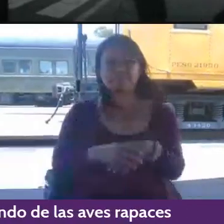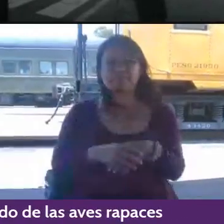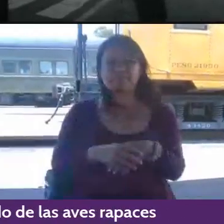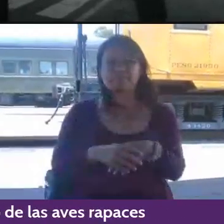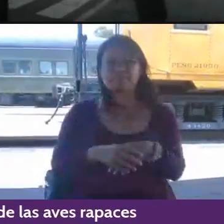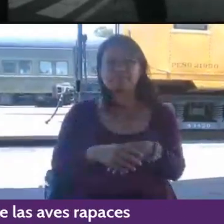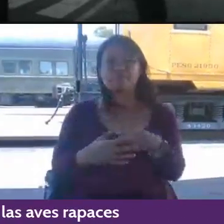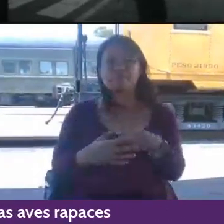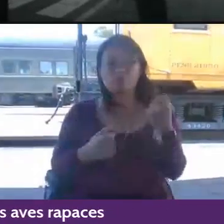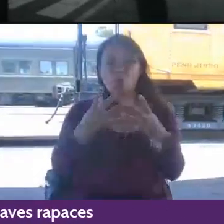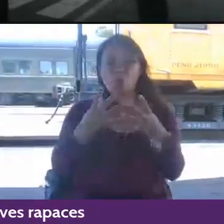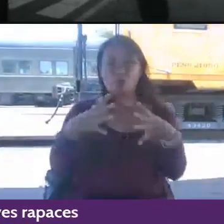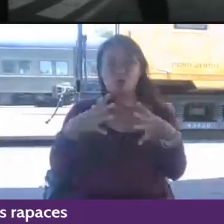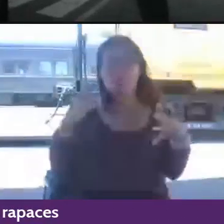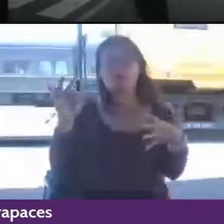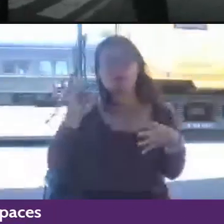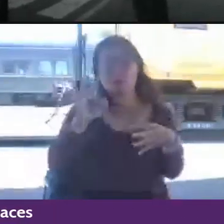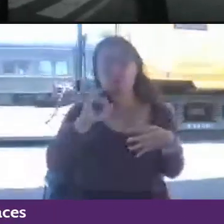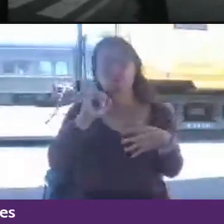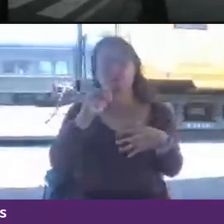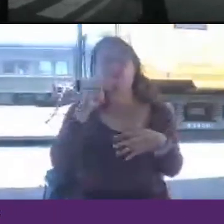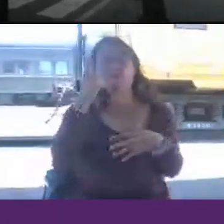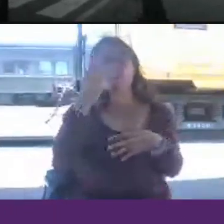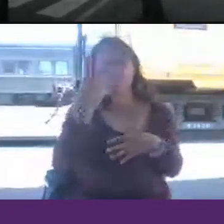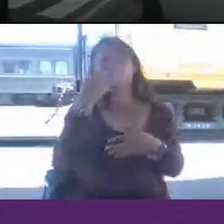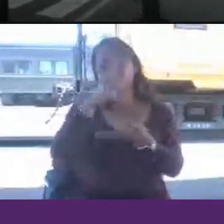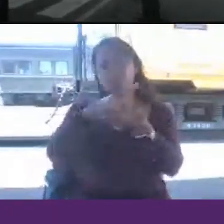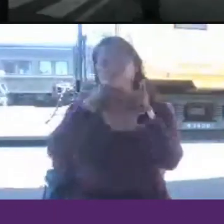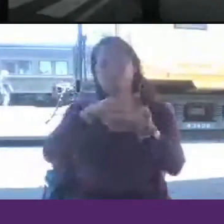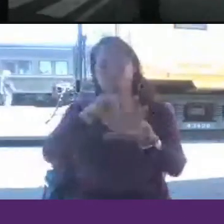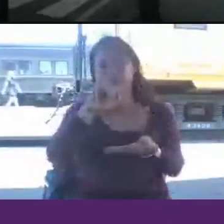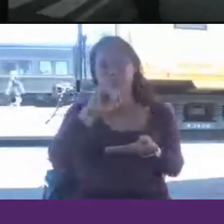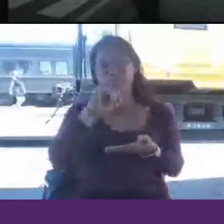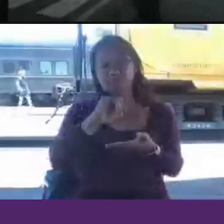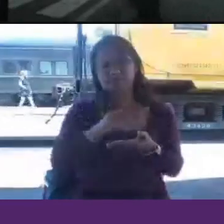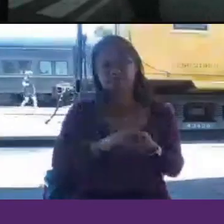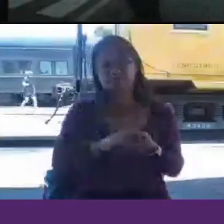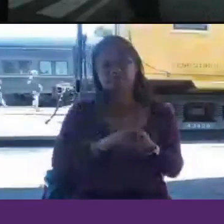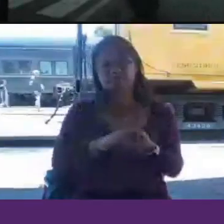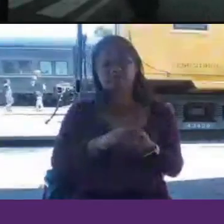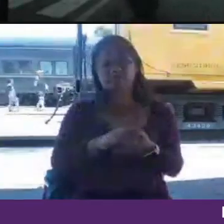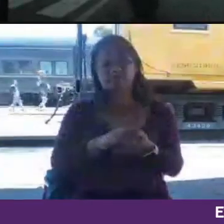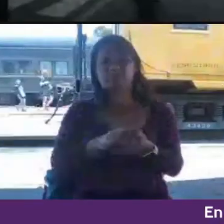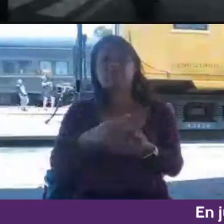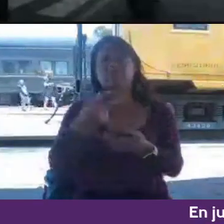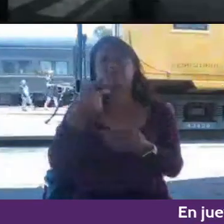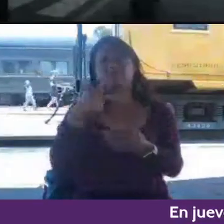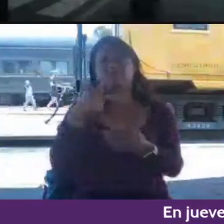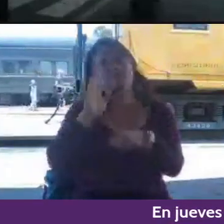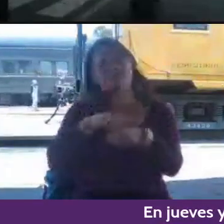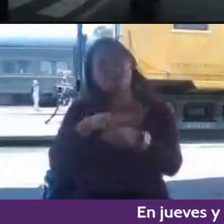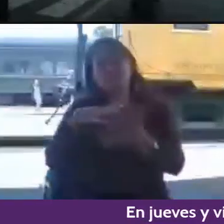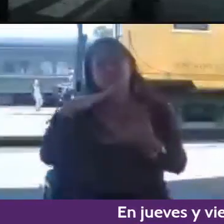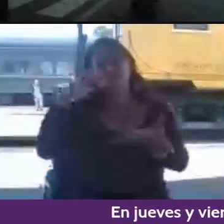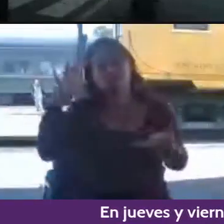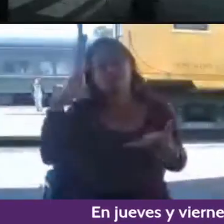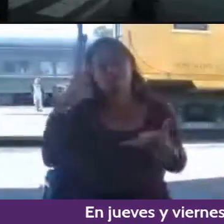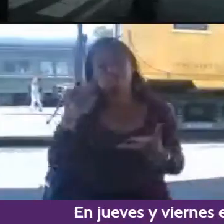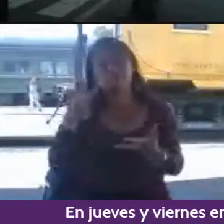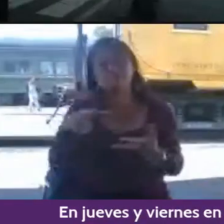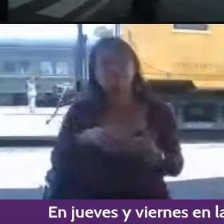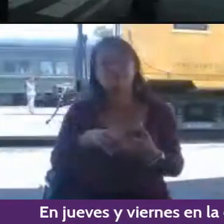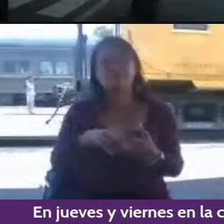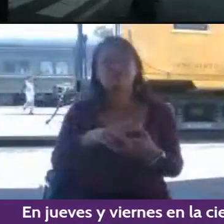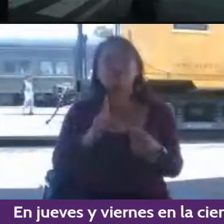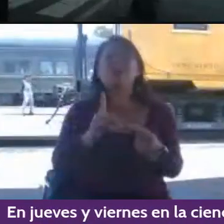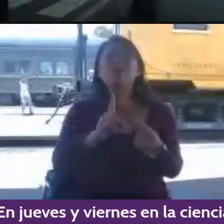Bueno, algunas grandes pueden llegar a pesar 4 kilos, a ver si ya mucho más, pero son aves de un tamaño mucho mayor que esta preciosa. Quisiera